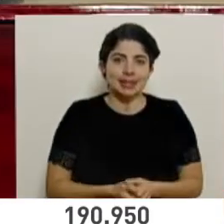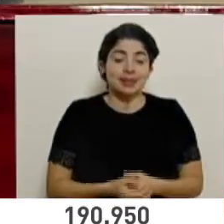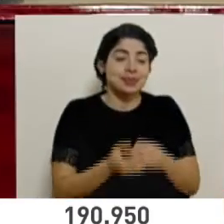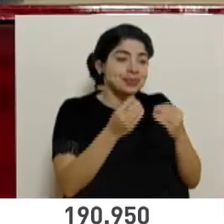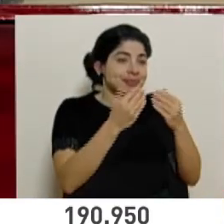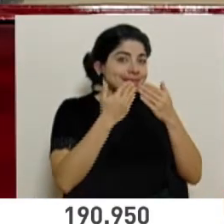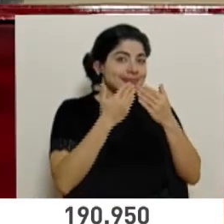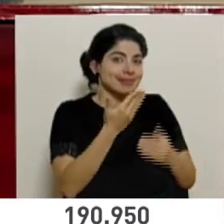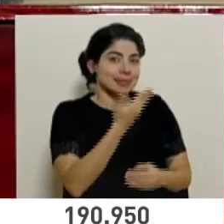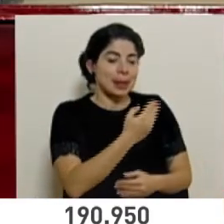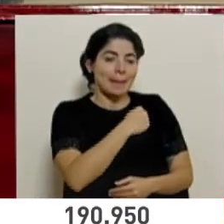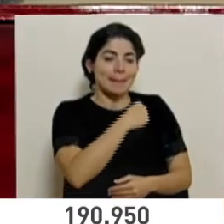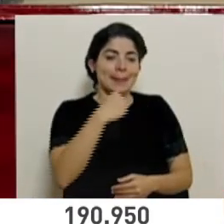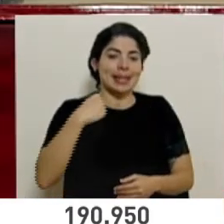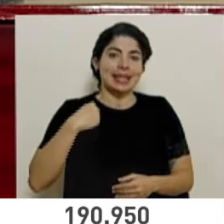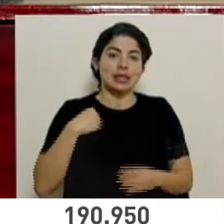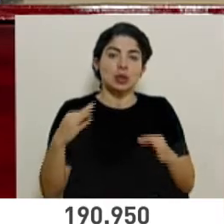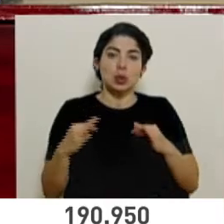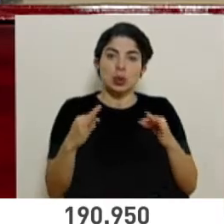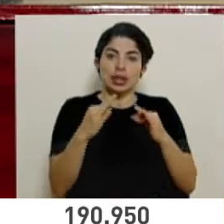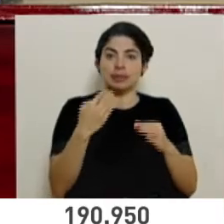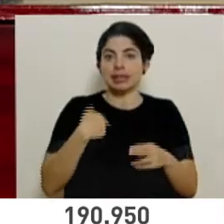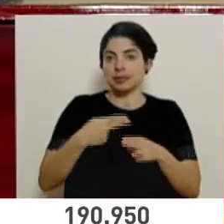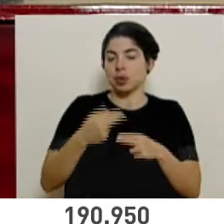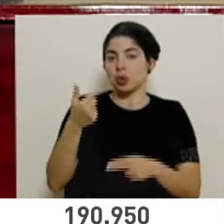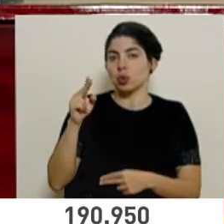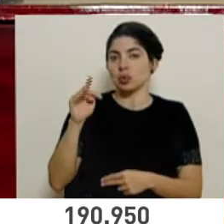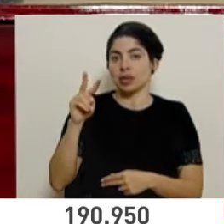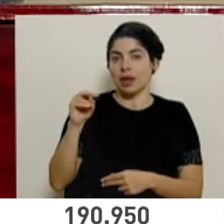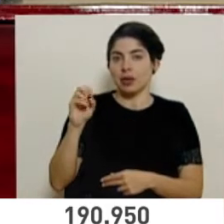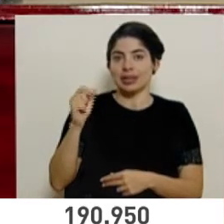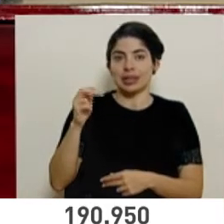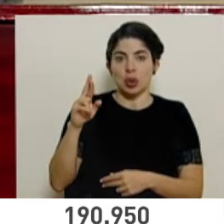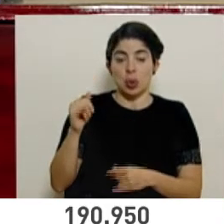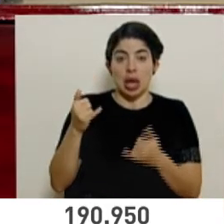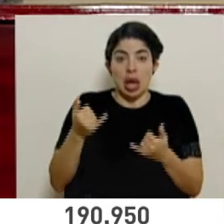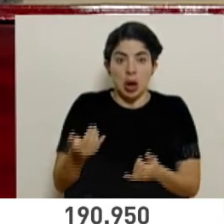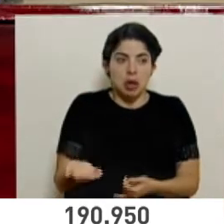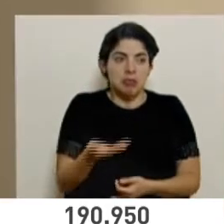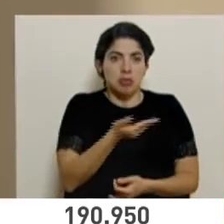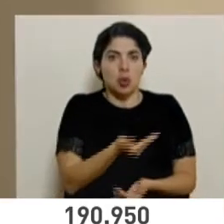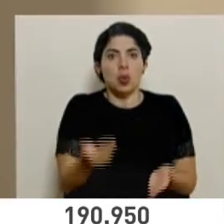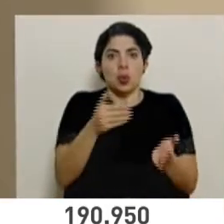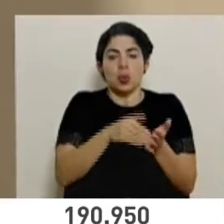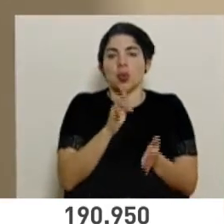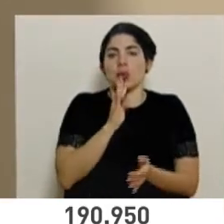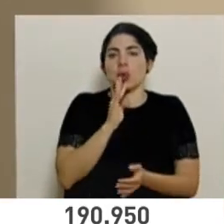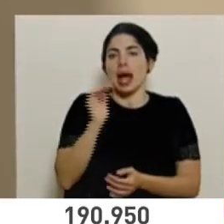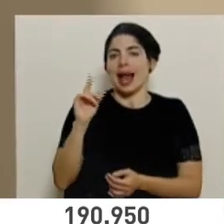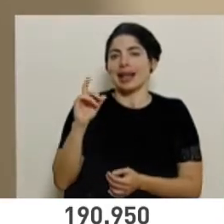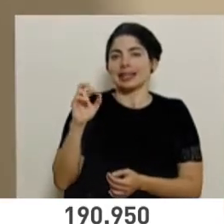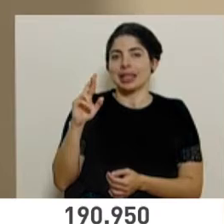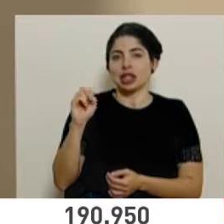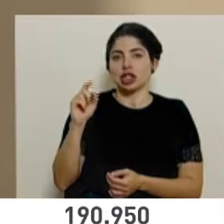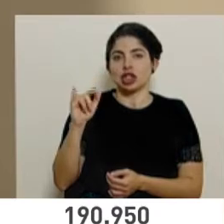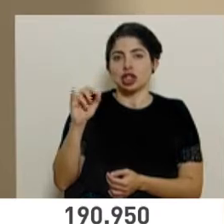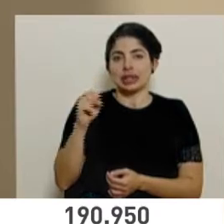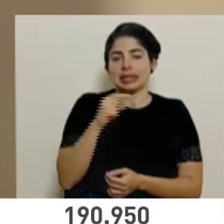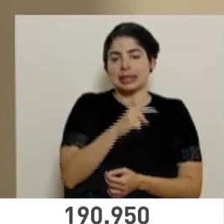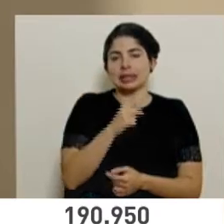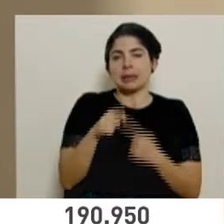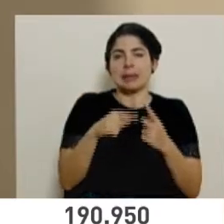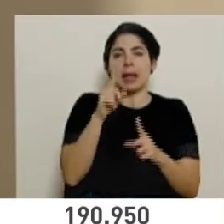Muchas gracias al ministro de Turismo, el señor Gustavo Segura. Volvemos a cederle la palabra al señor Alexander Solís, quien nos